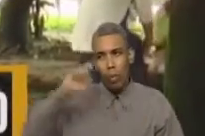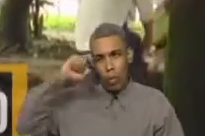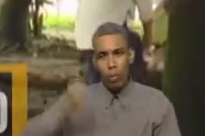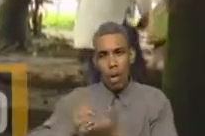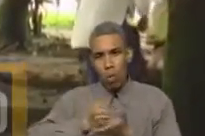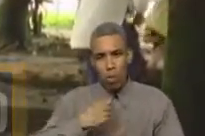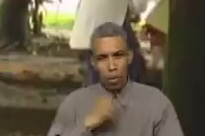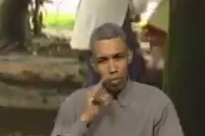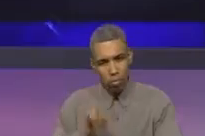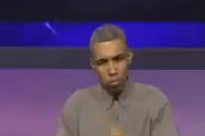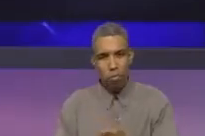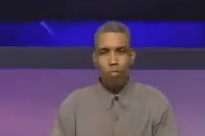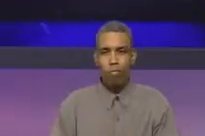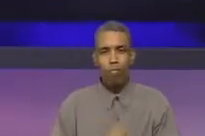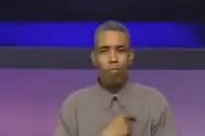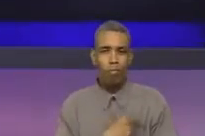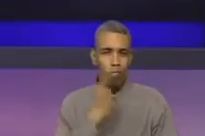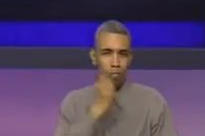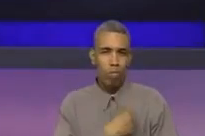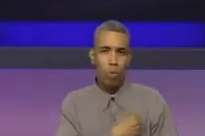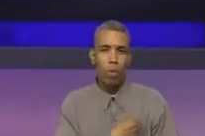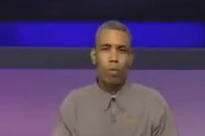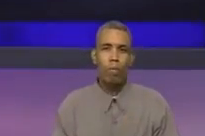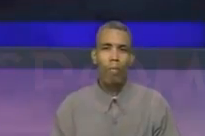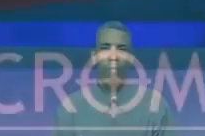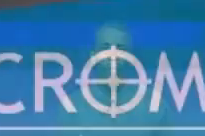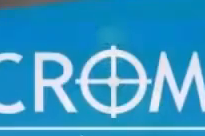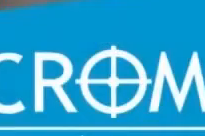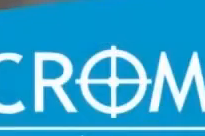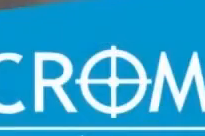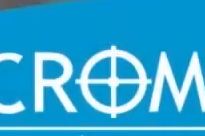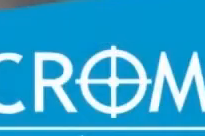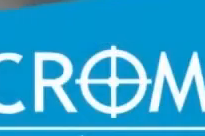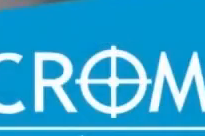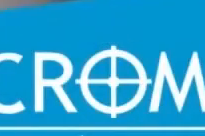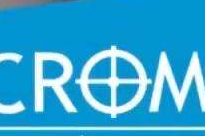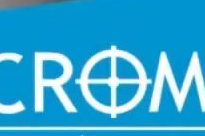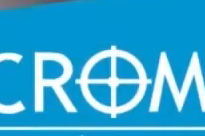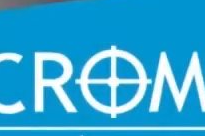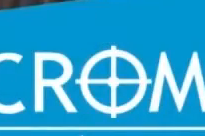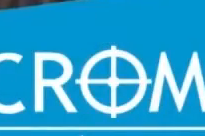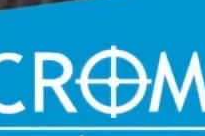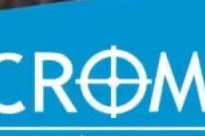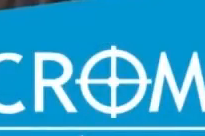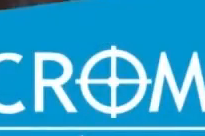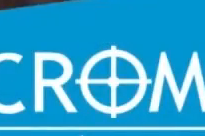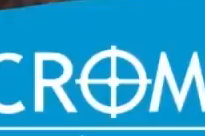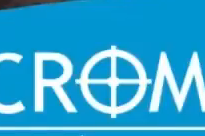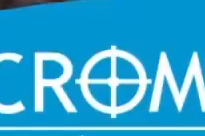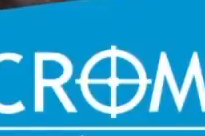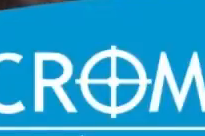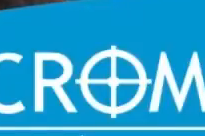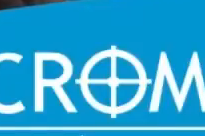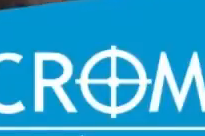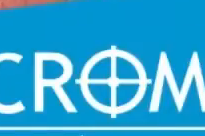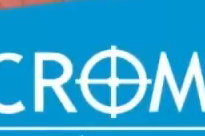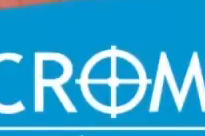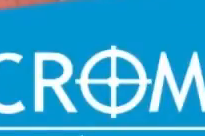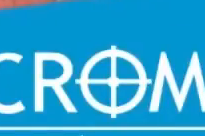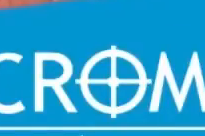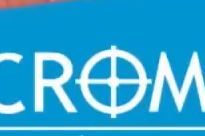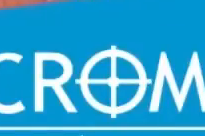asunto. Si quiere que no se note su ortodoncia, los brackets transparentes son para usted más estética